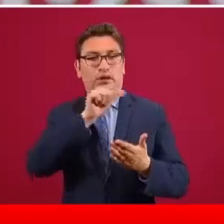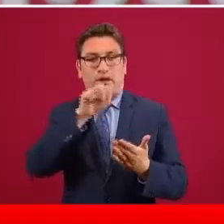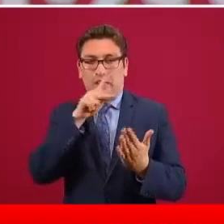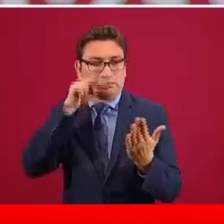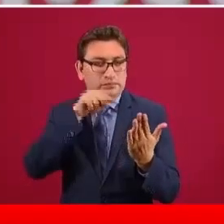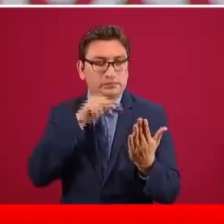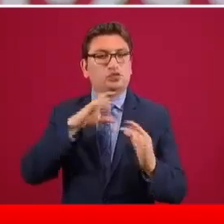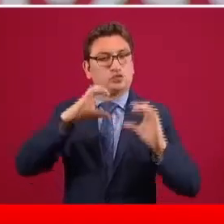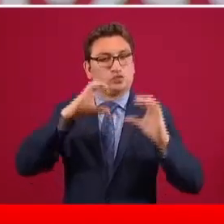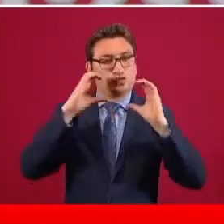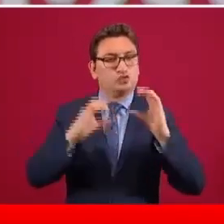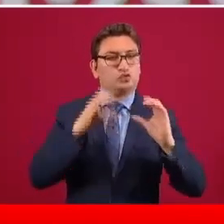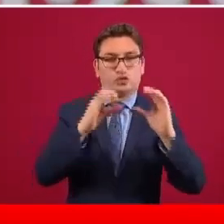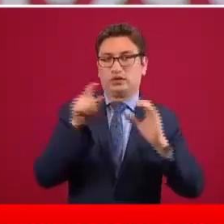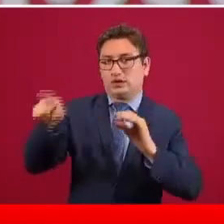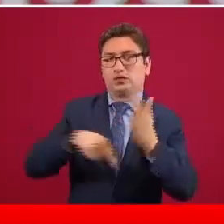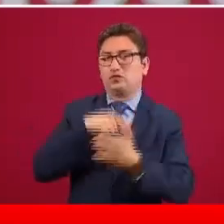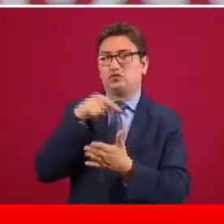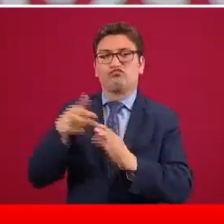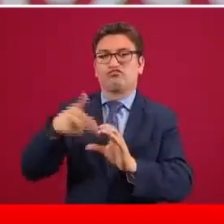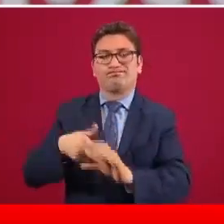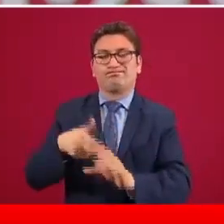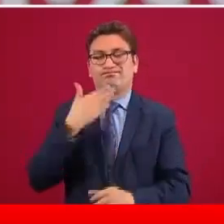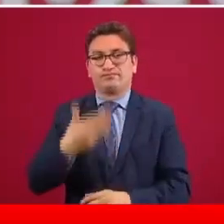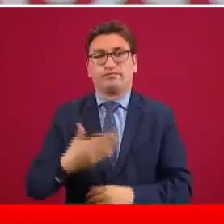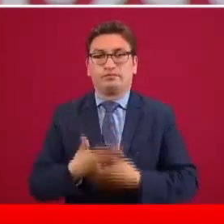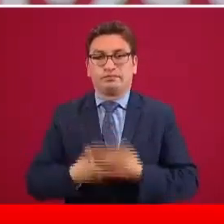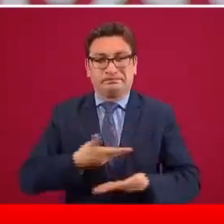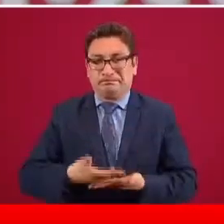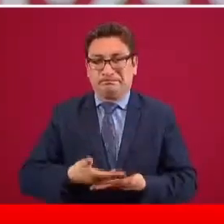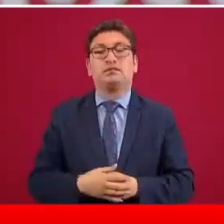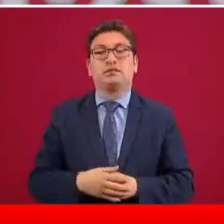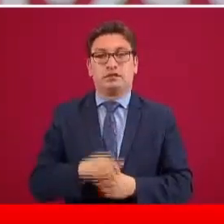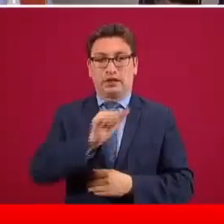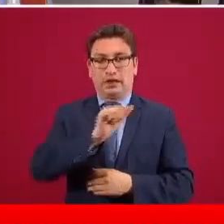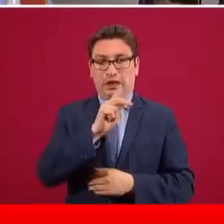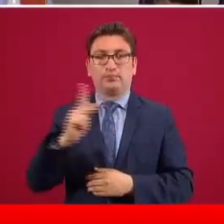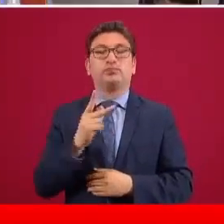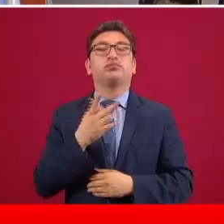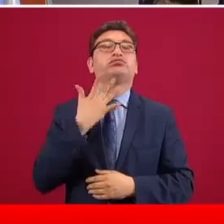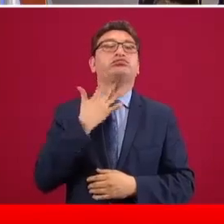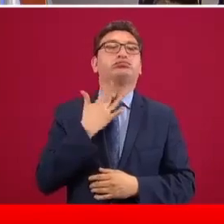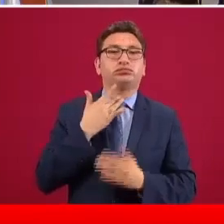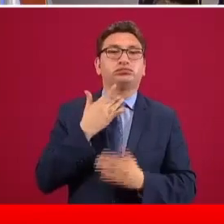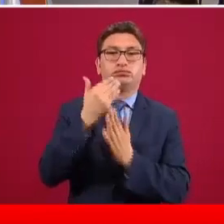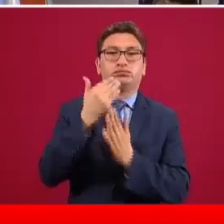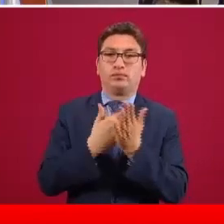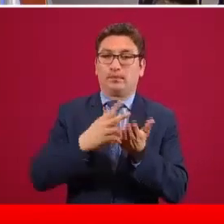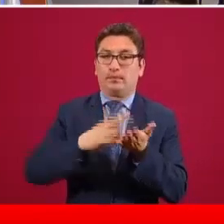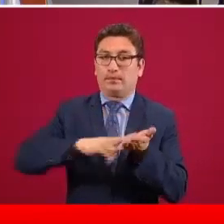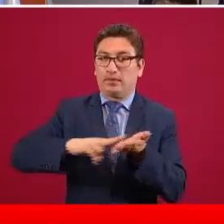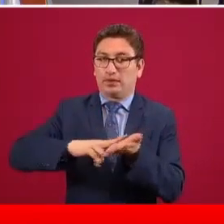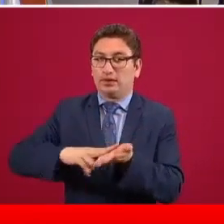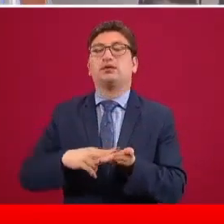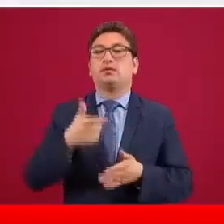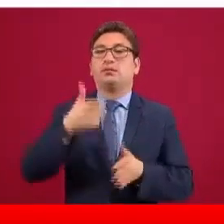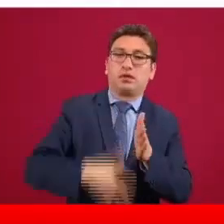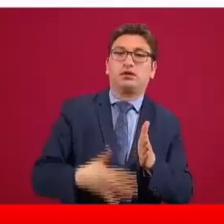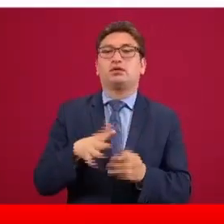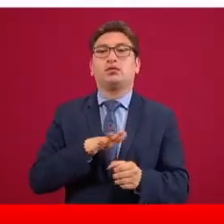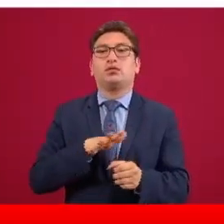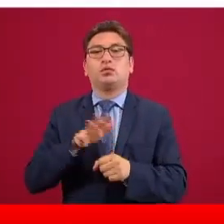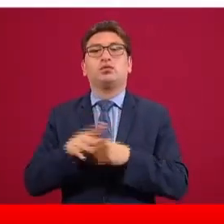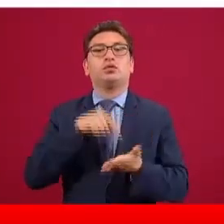esas gasolineras, esas estaciones de servicio. De acuerdo a la app, la gasolina regular más barata la encontramos en